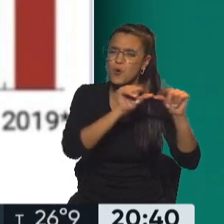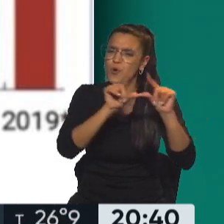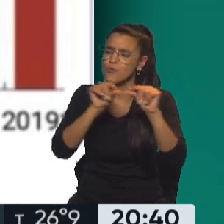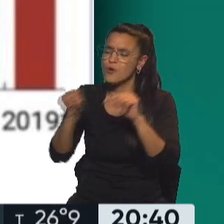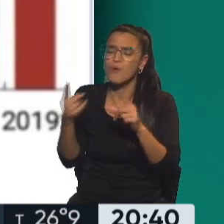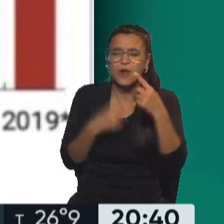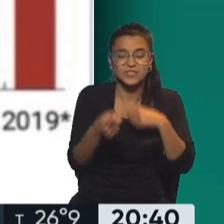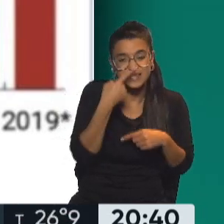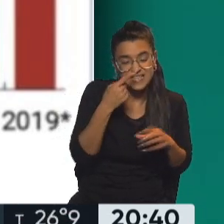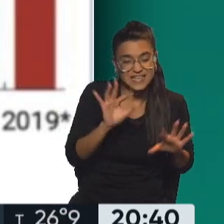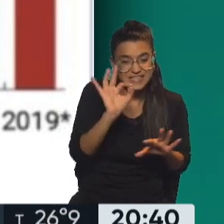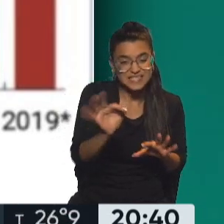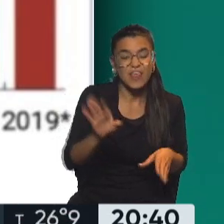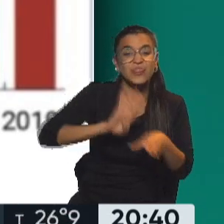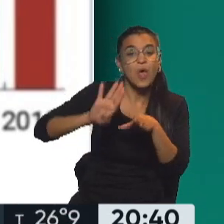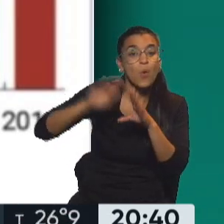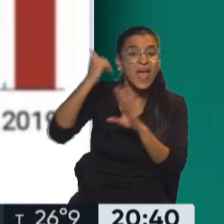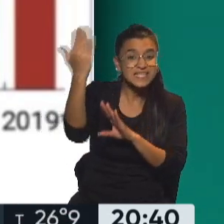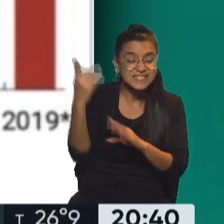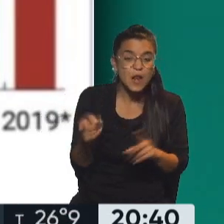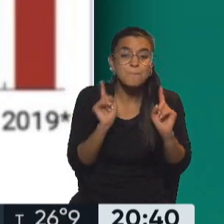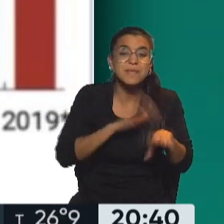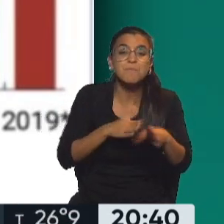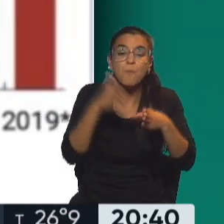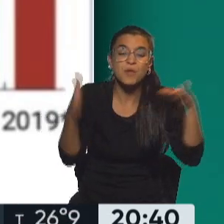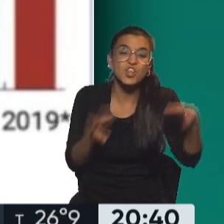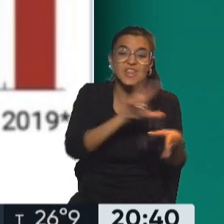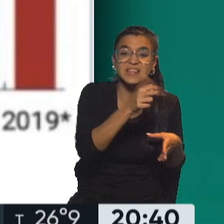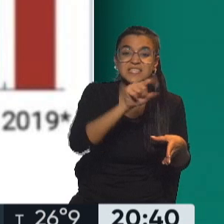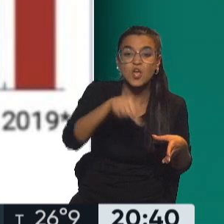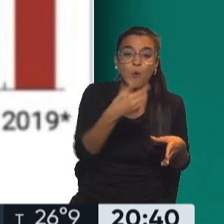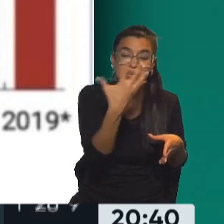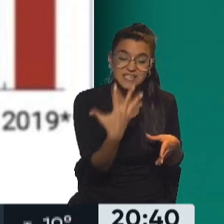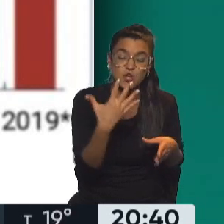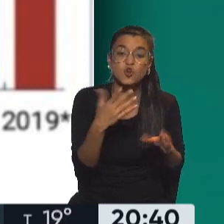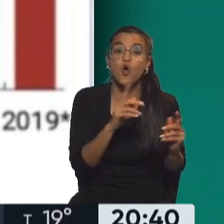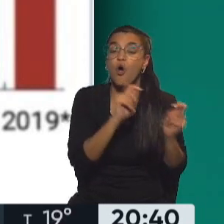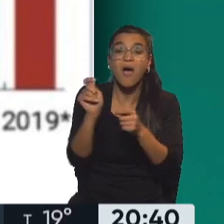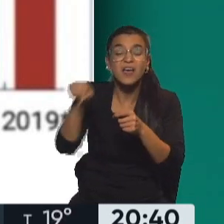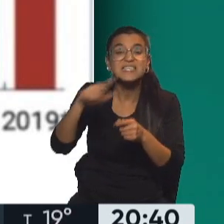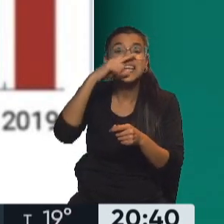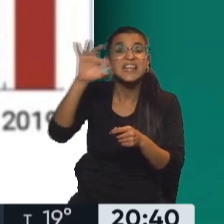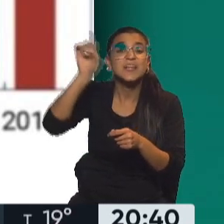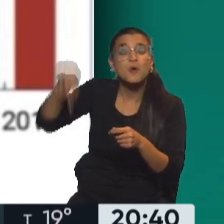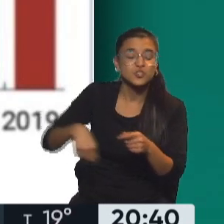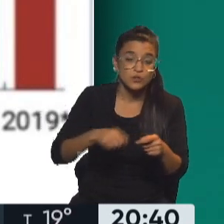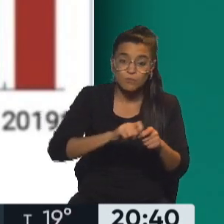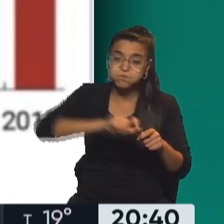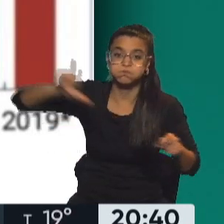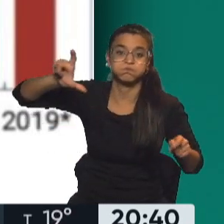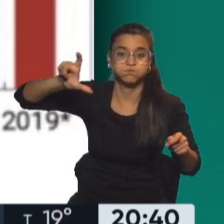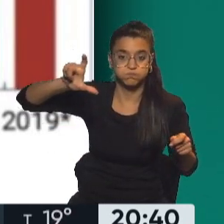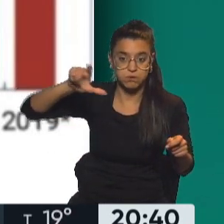interesante saberlo. La deuda externa pasó en el mismo periodo del 36,5% al 70%